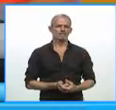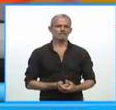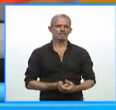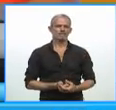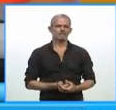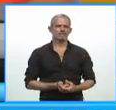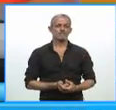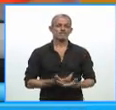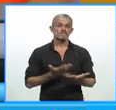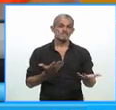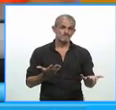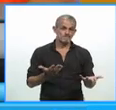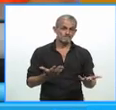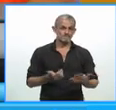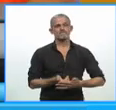Y